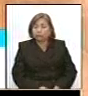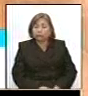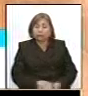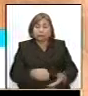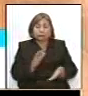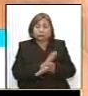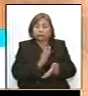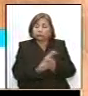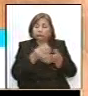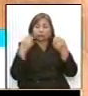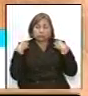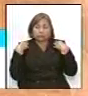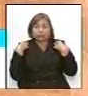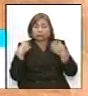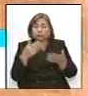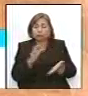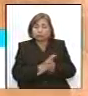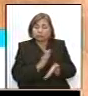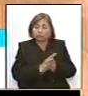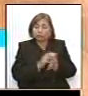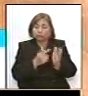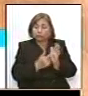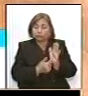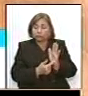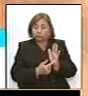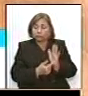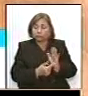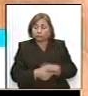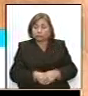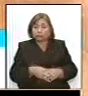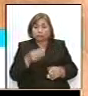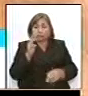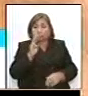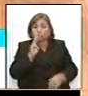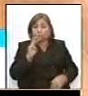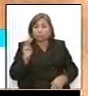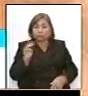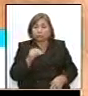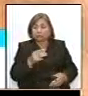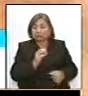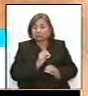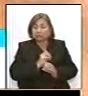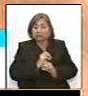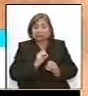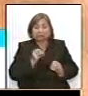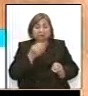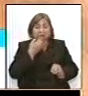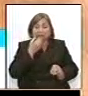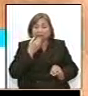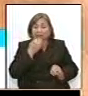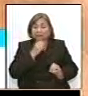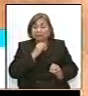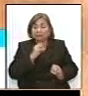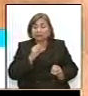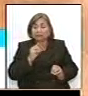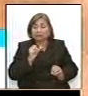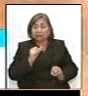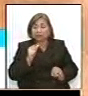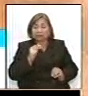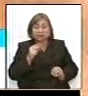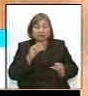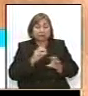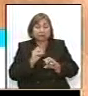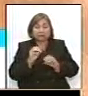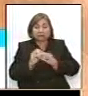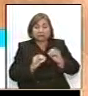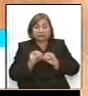oficios de remisión. Los informes están colgados en la página web. Si nadie en el despacho del congresista Salaverry participó en la